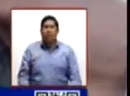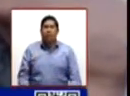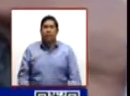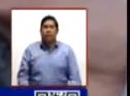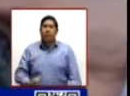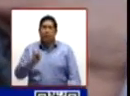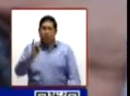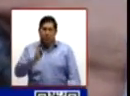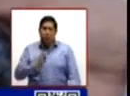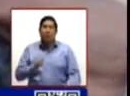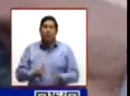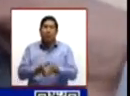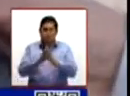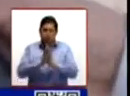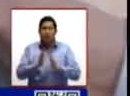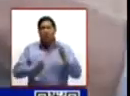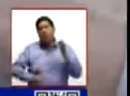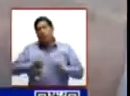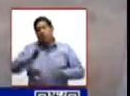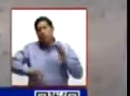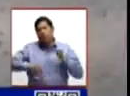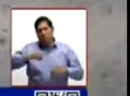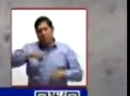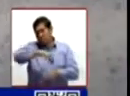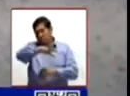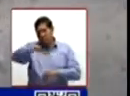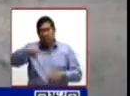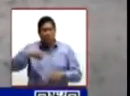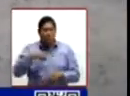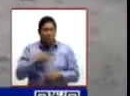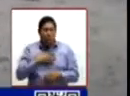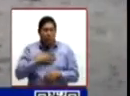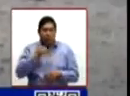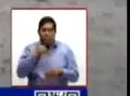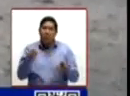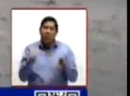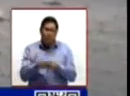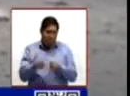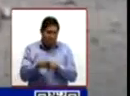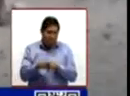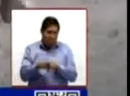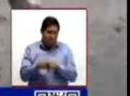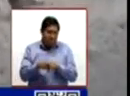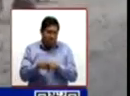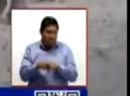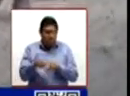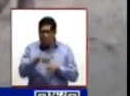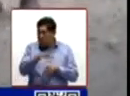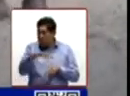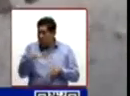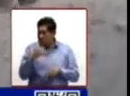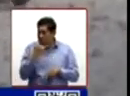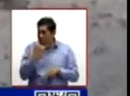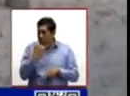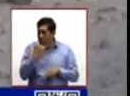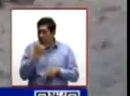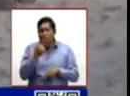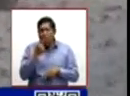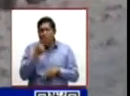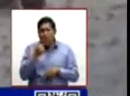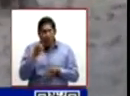Yo quisiera pedirle justicia porque pasó por este camino a mi hermanita, ¿no? Por el ese río dice que se